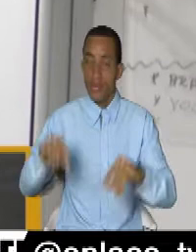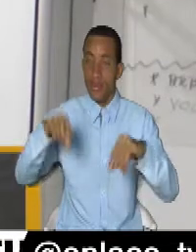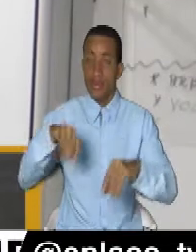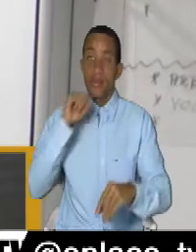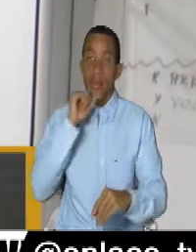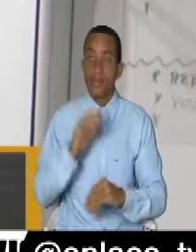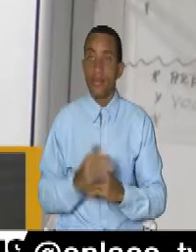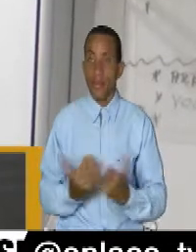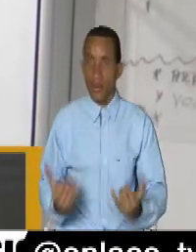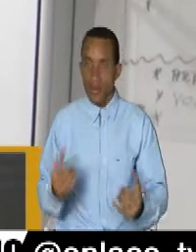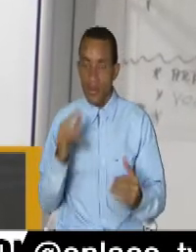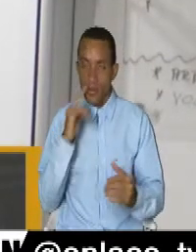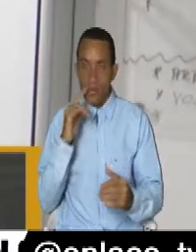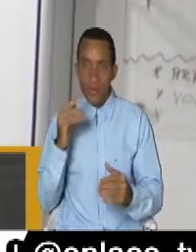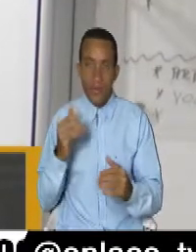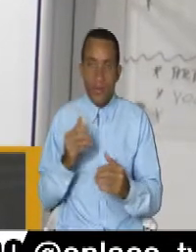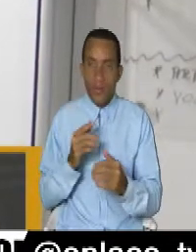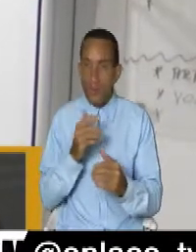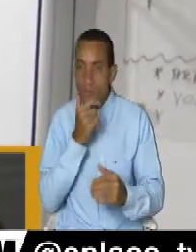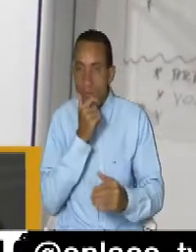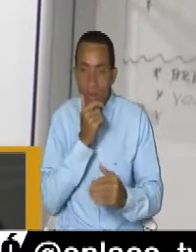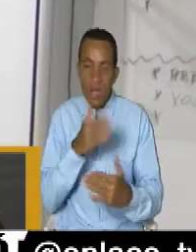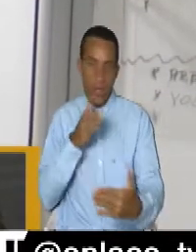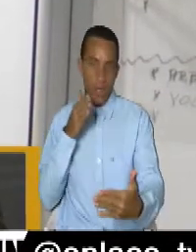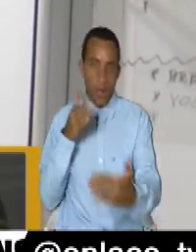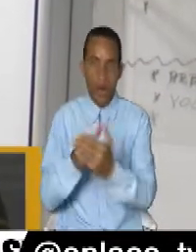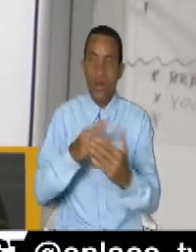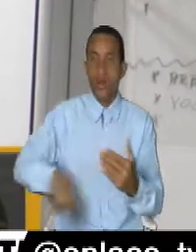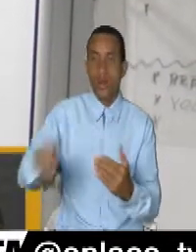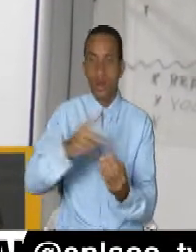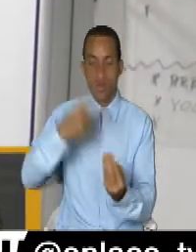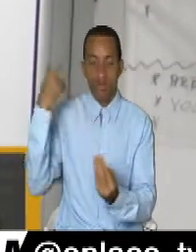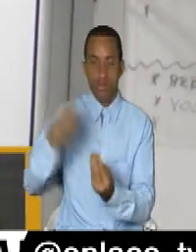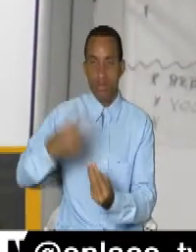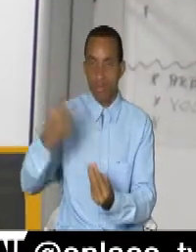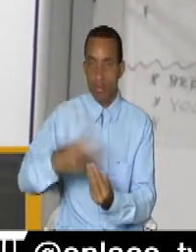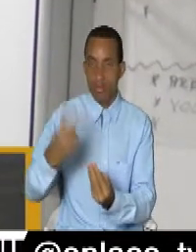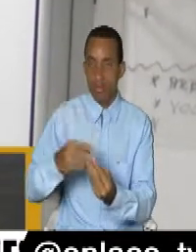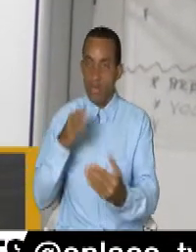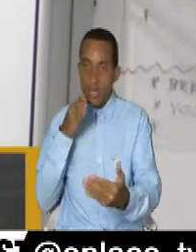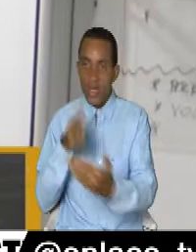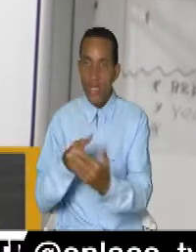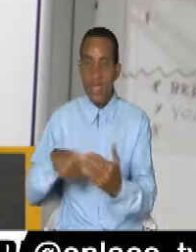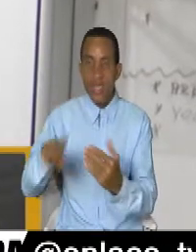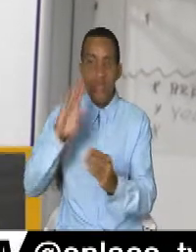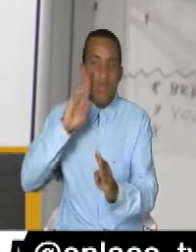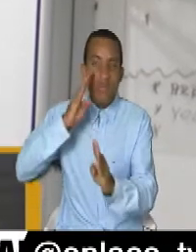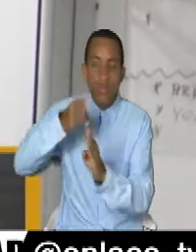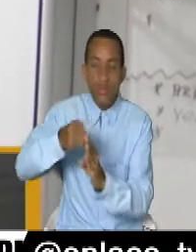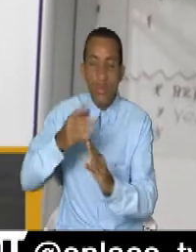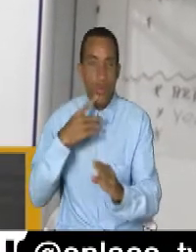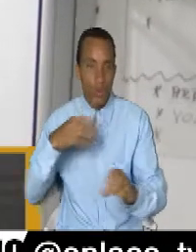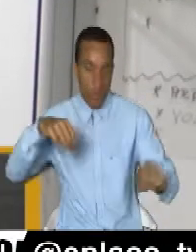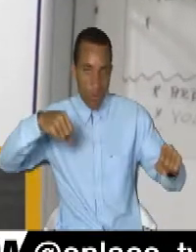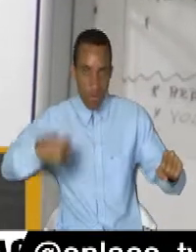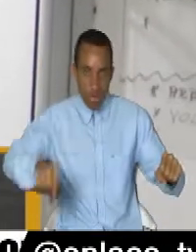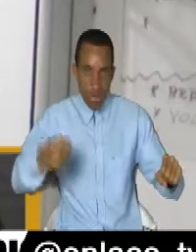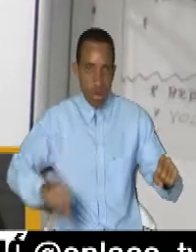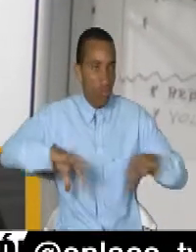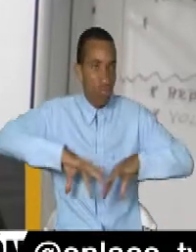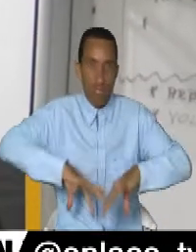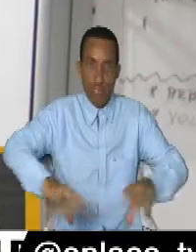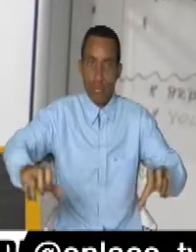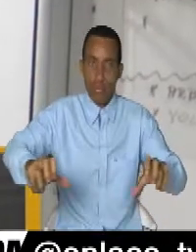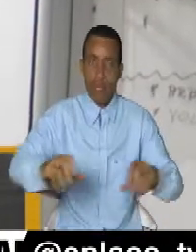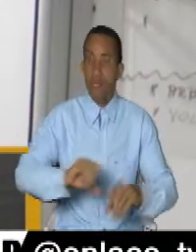actualmente unas operaciones en contra de bandas que tenemos identificadas dedicadas al hurto de motocicletas y al hurto